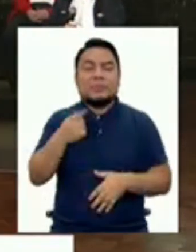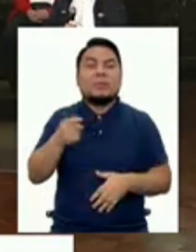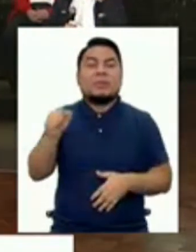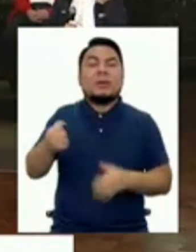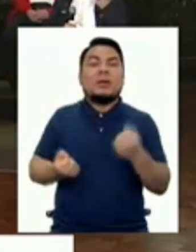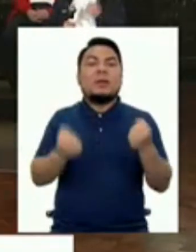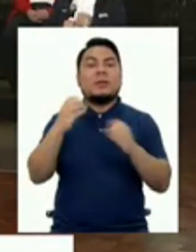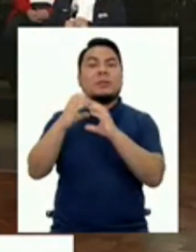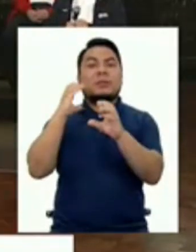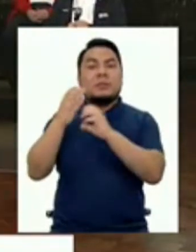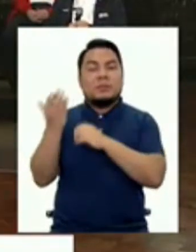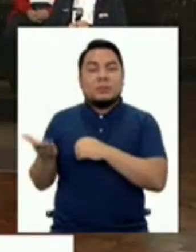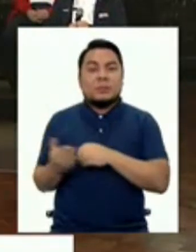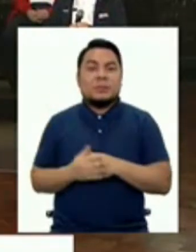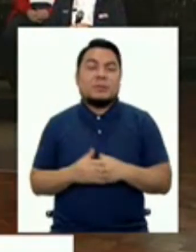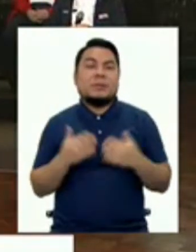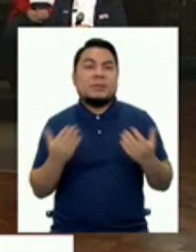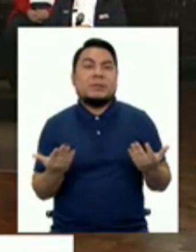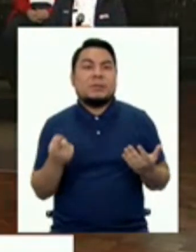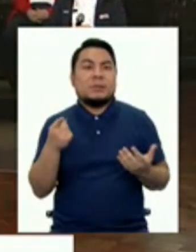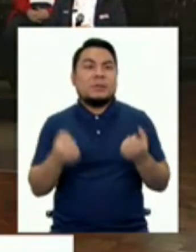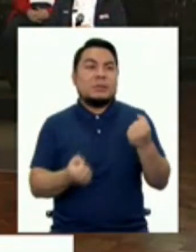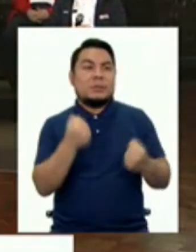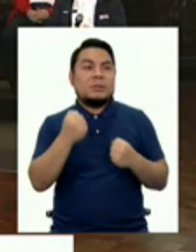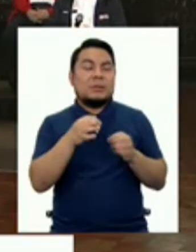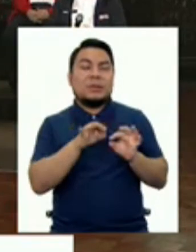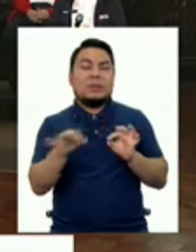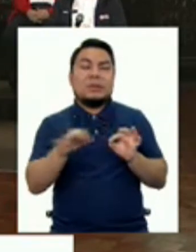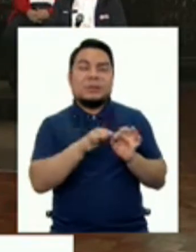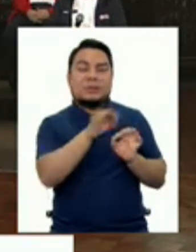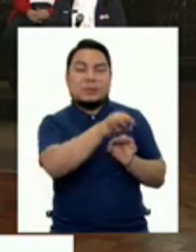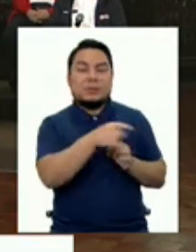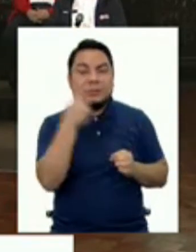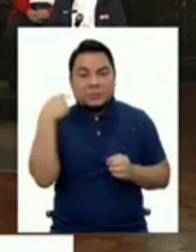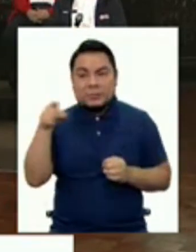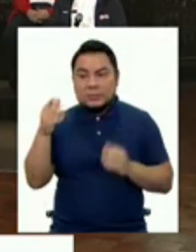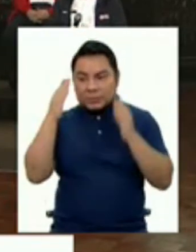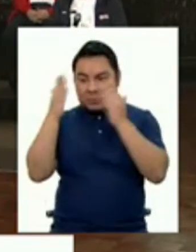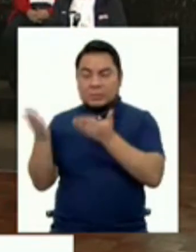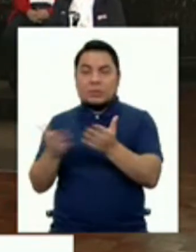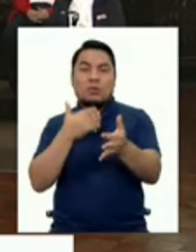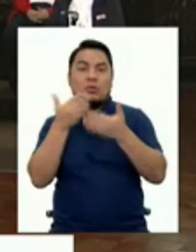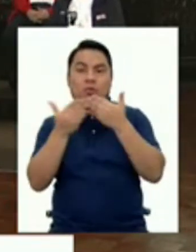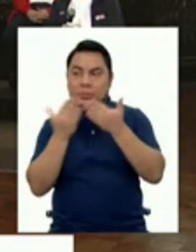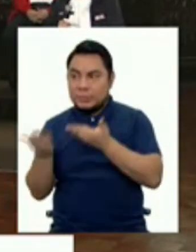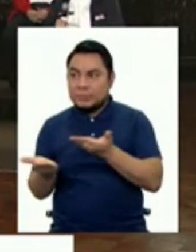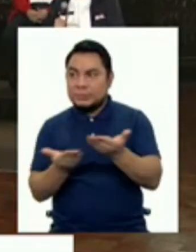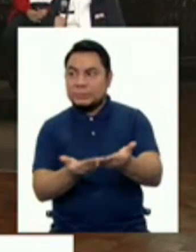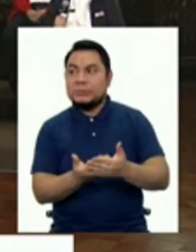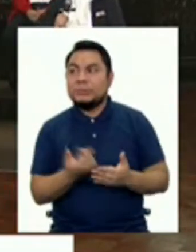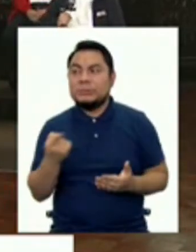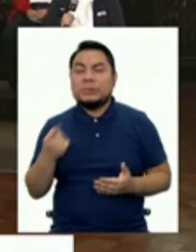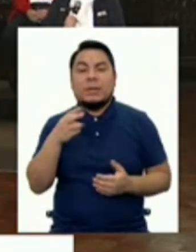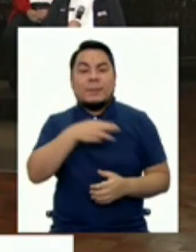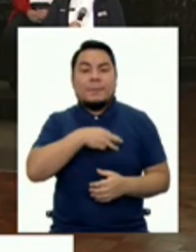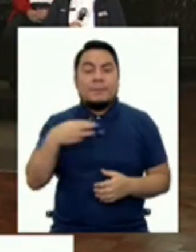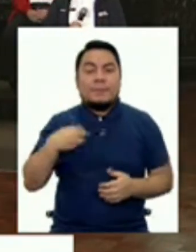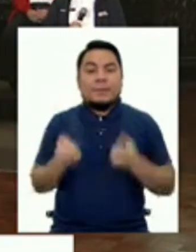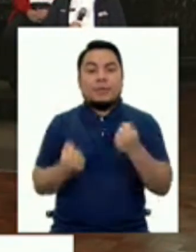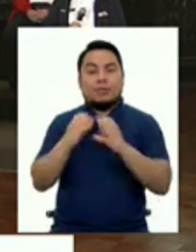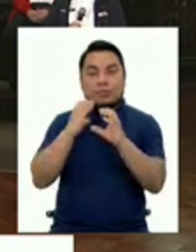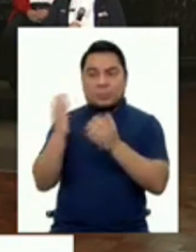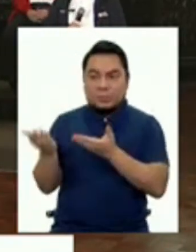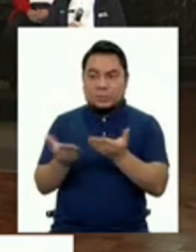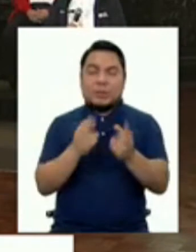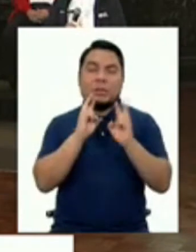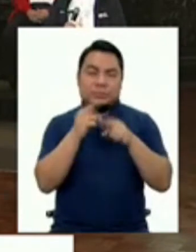de transporte urbano y transporte interprovincial, para que nos dé también unos comentarios el ministro de Transportes y